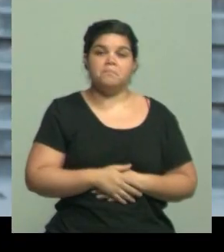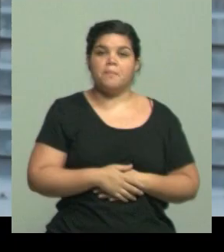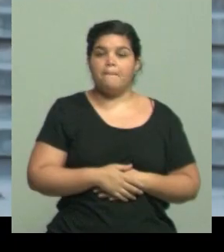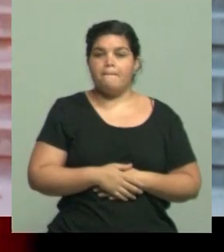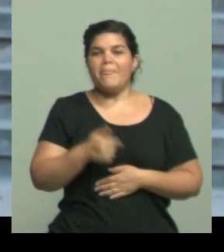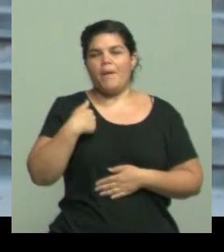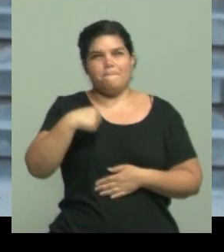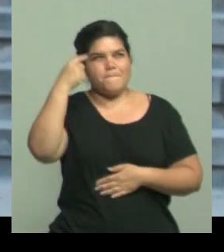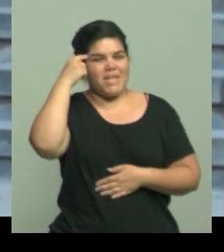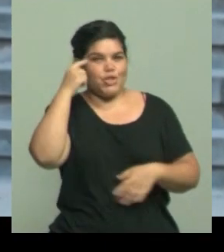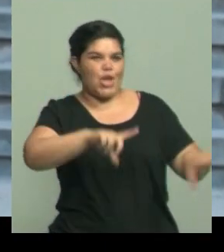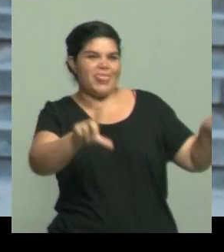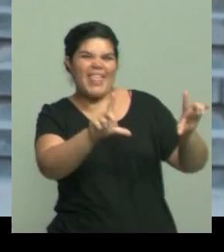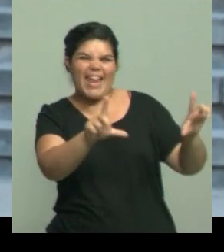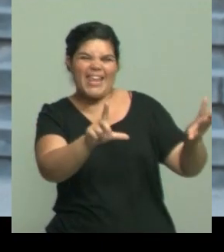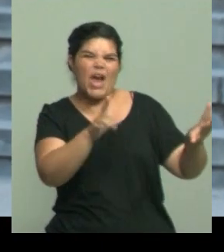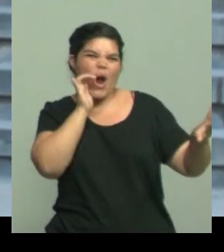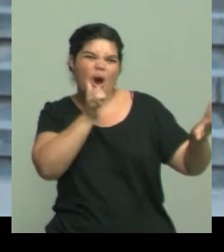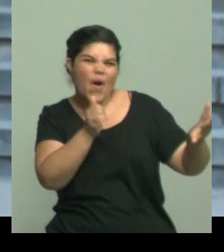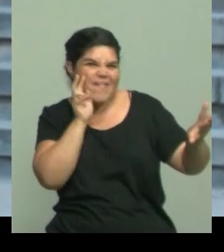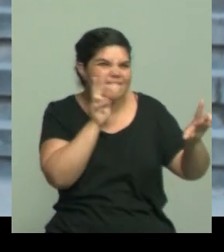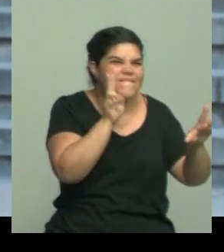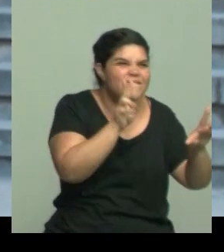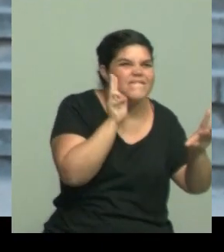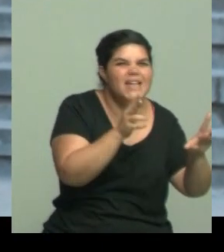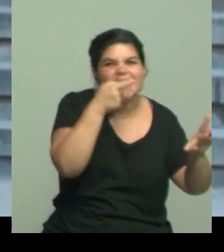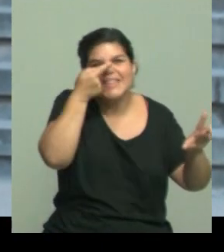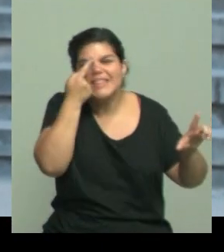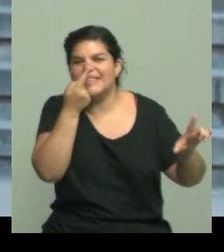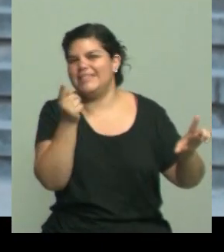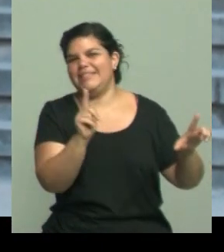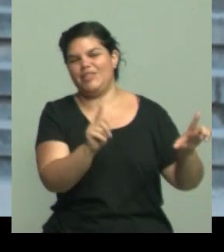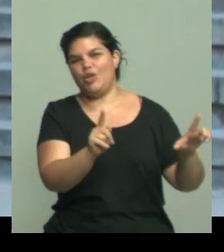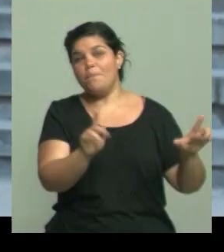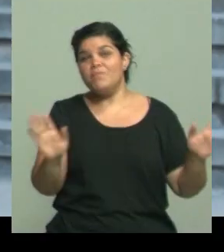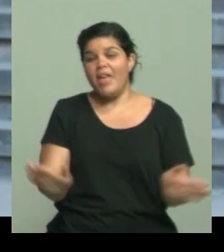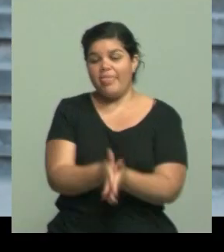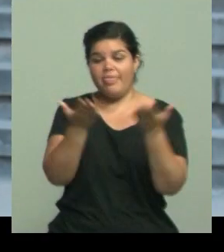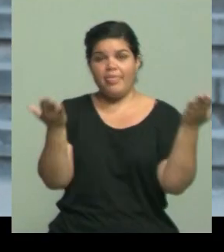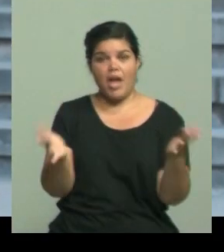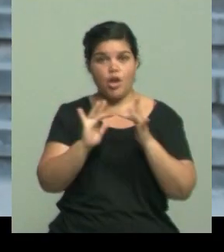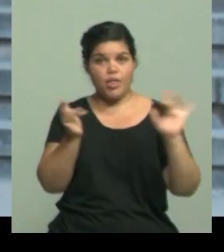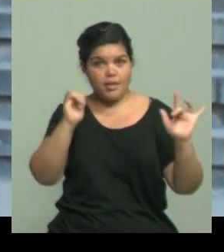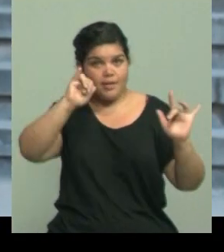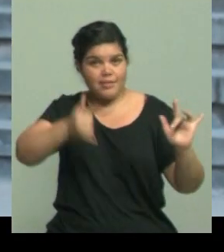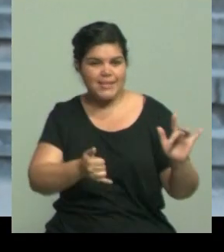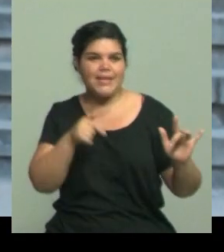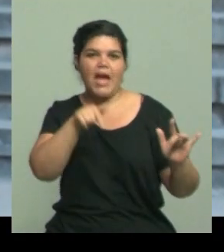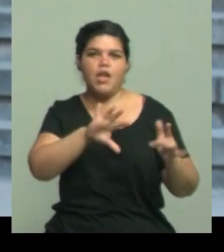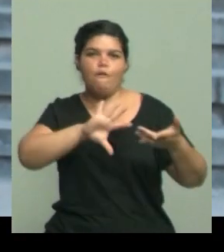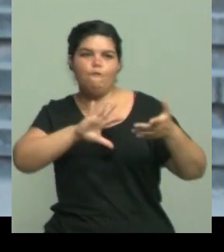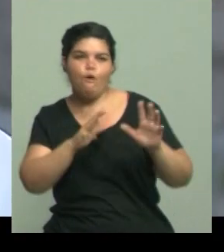televisión, ¿no? Los diarios, los digitales, yo creo que sí, también porque van moviéndose con el tema